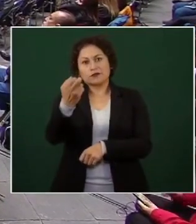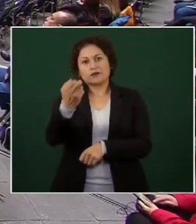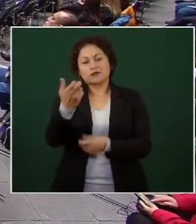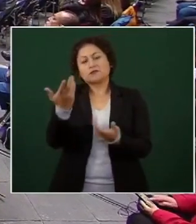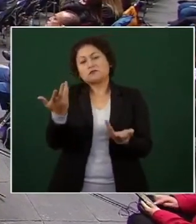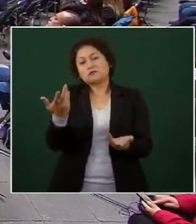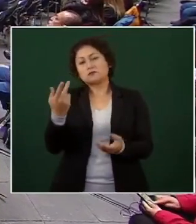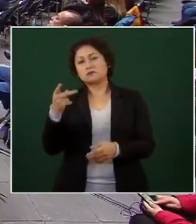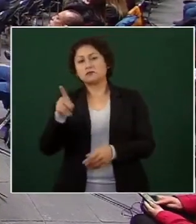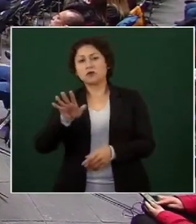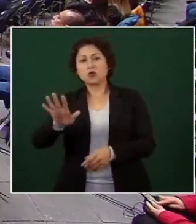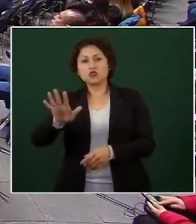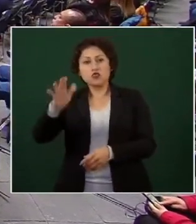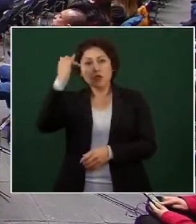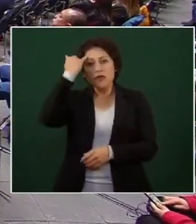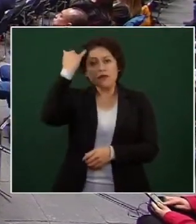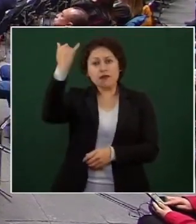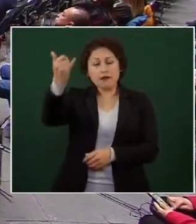ideológica